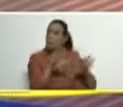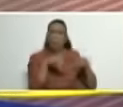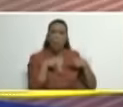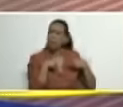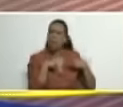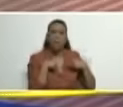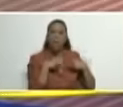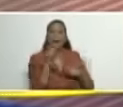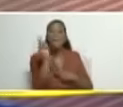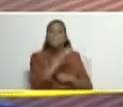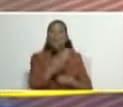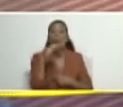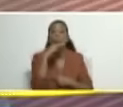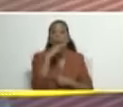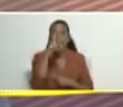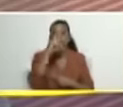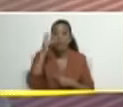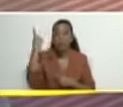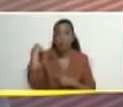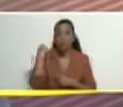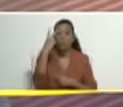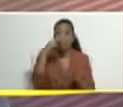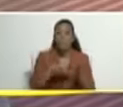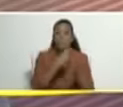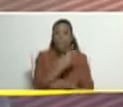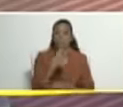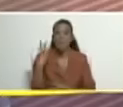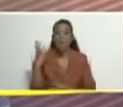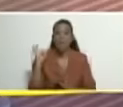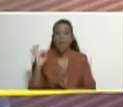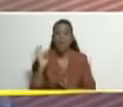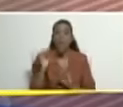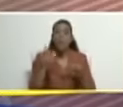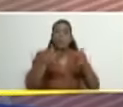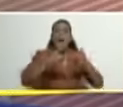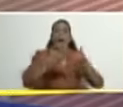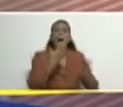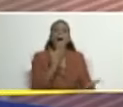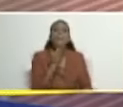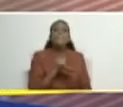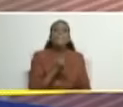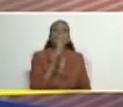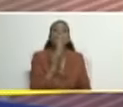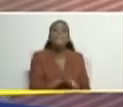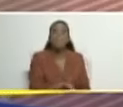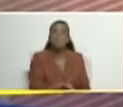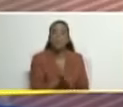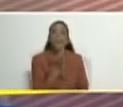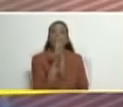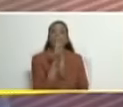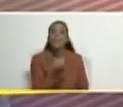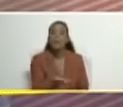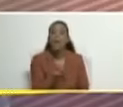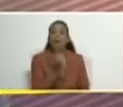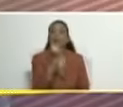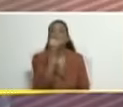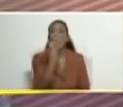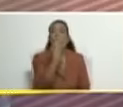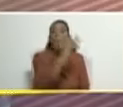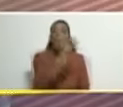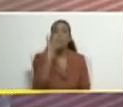En el mes de octubre sacaron lo que llaman una licencia general la número